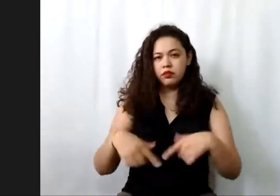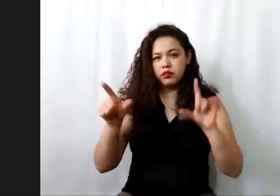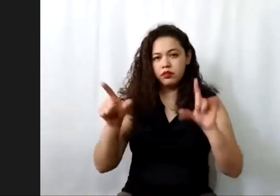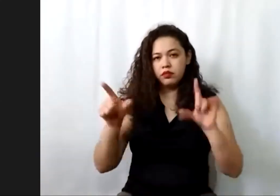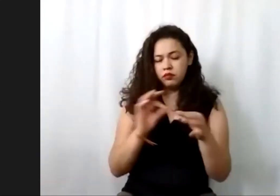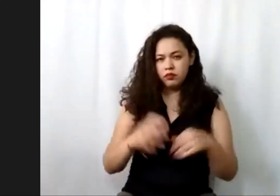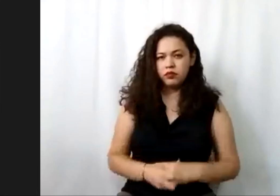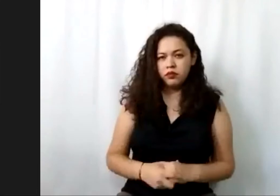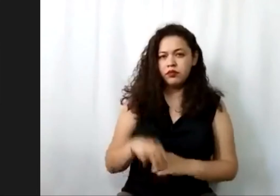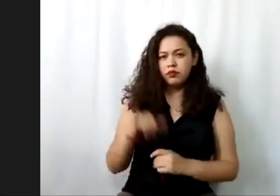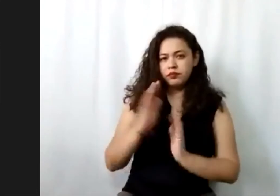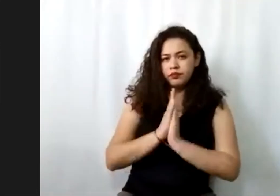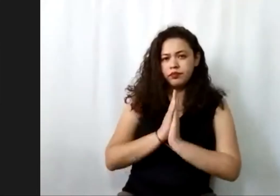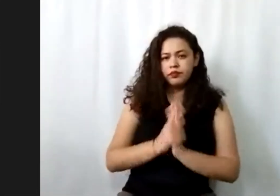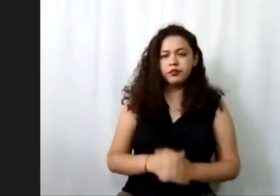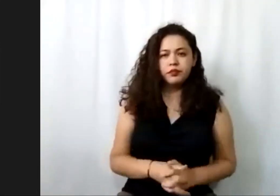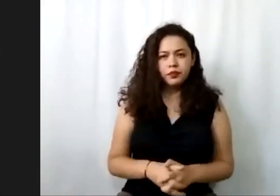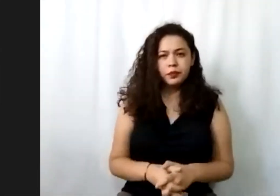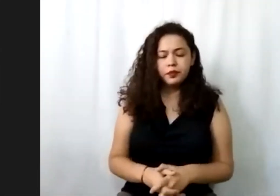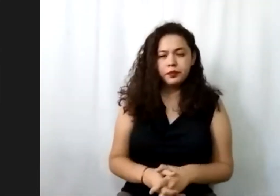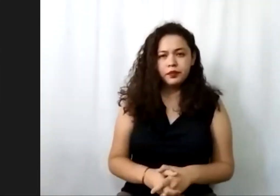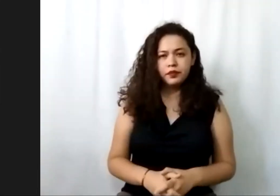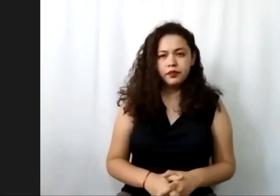favor. Claro. Sí.